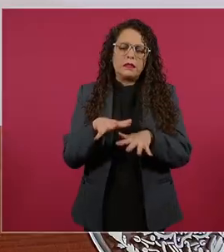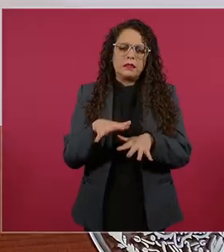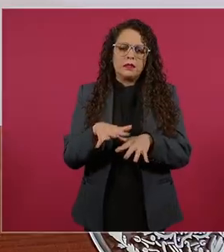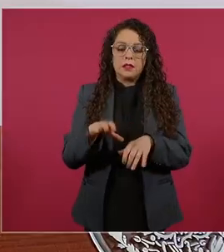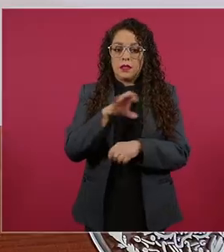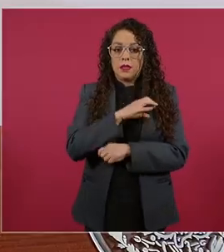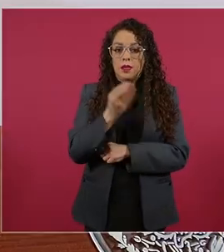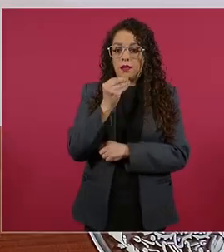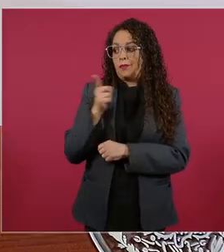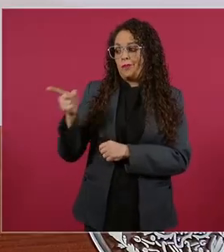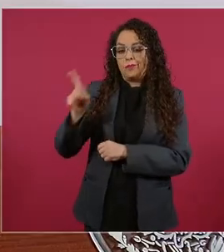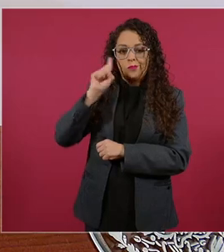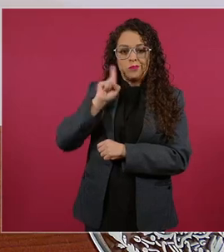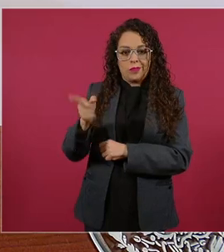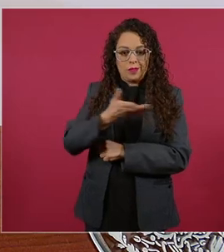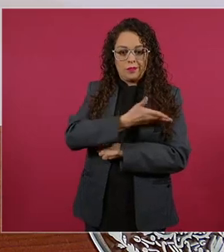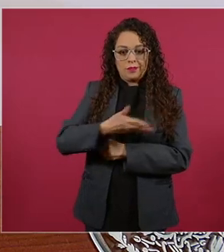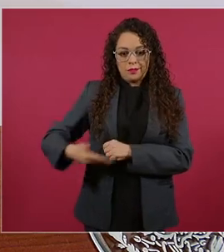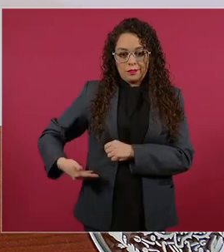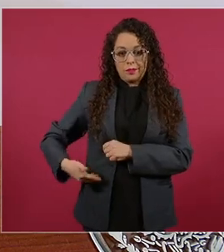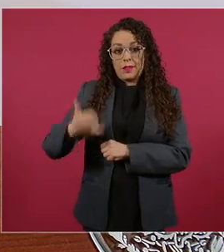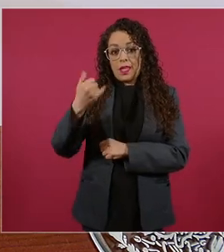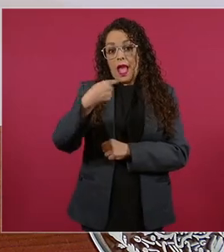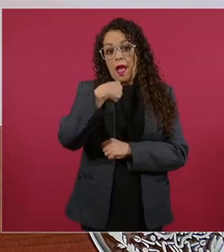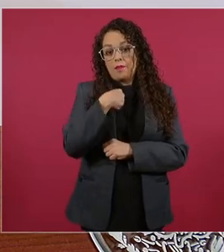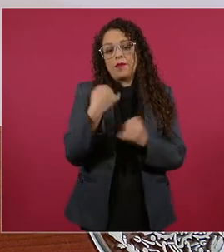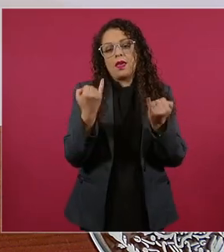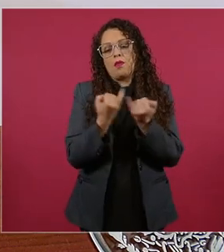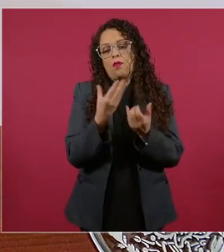están despidiendo también.